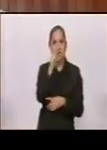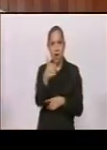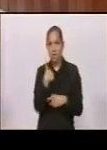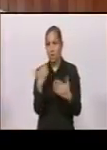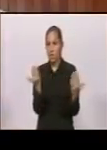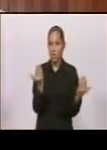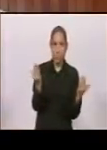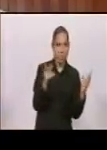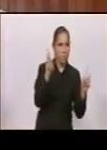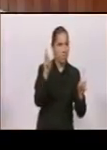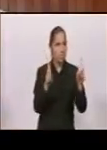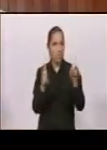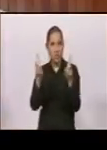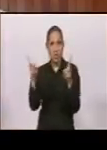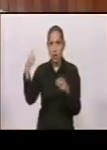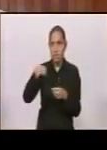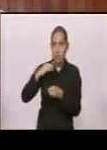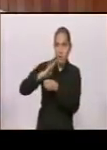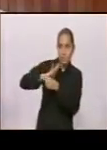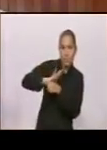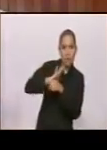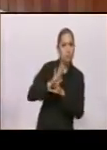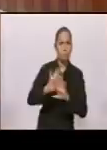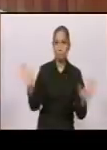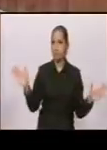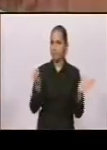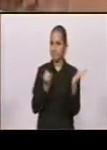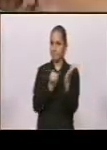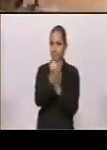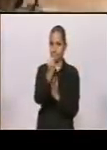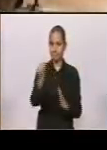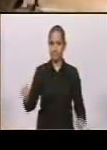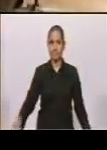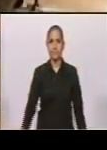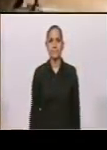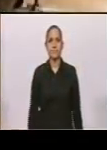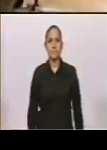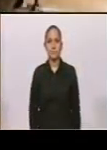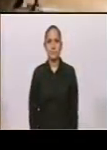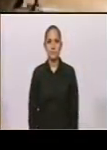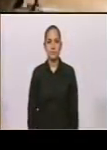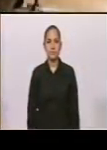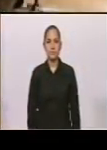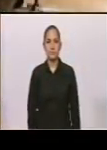dilaciones y sin presiones. Muchas gracias.